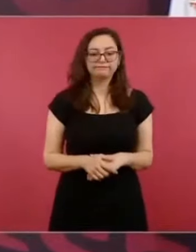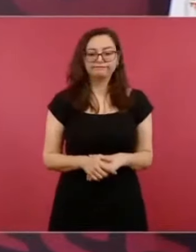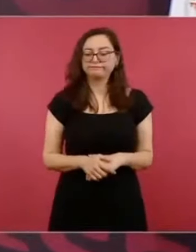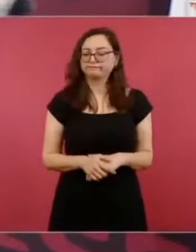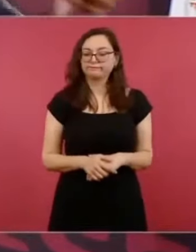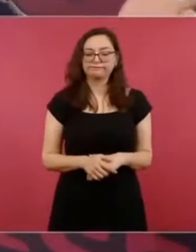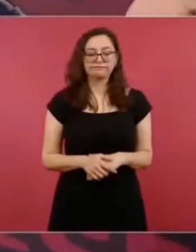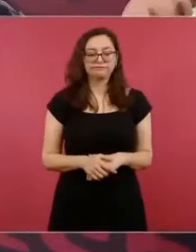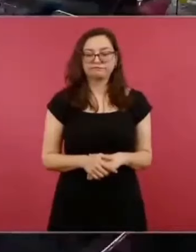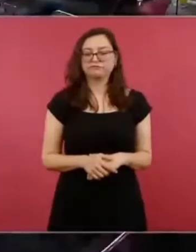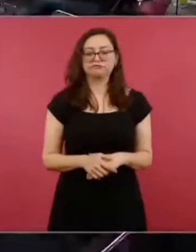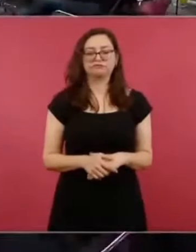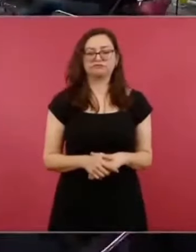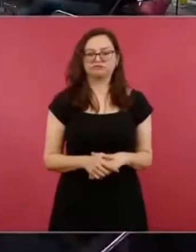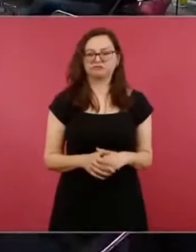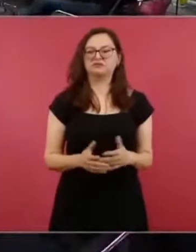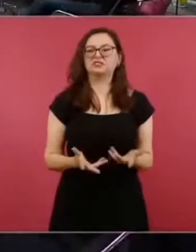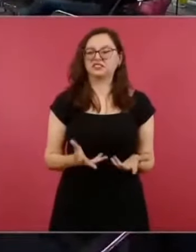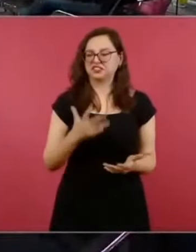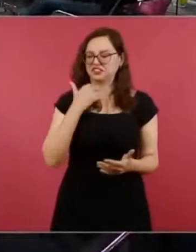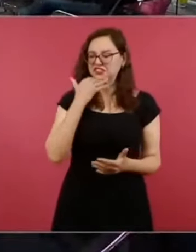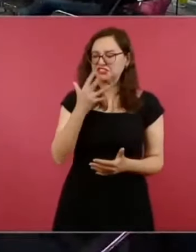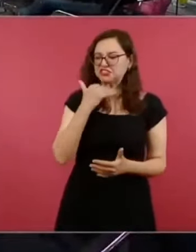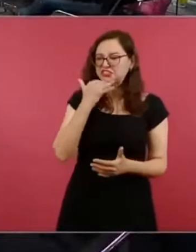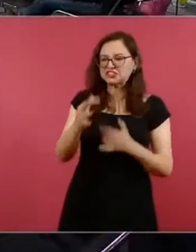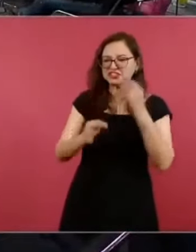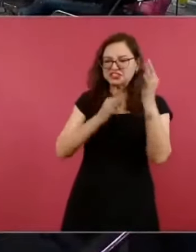Que no haya guerra sucia,